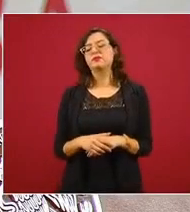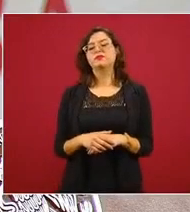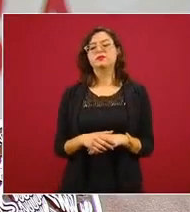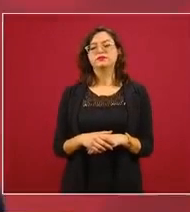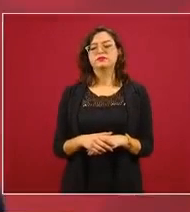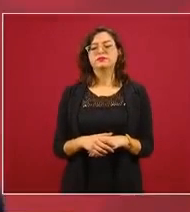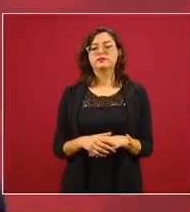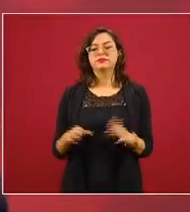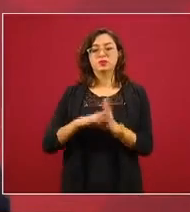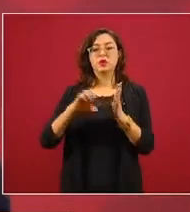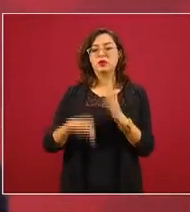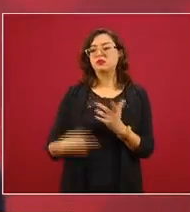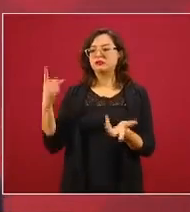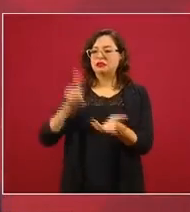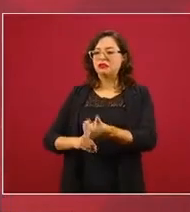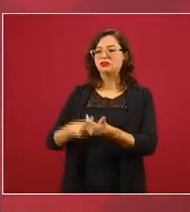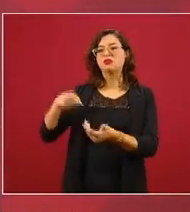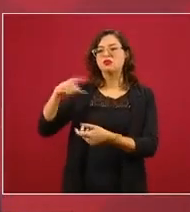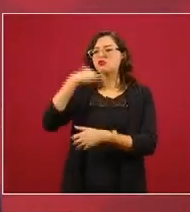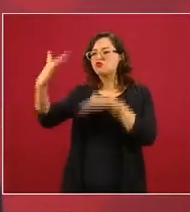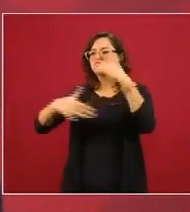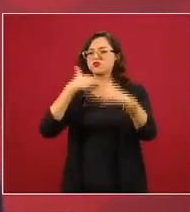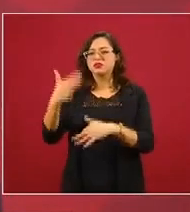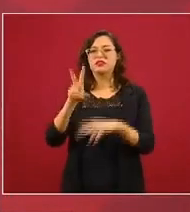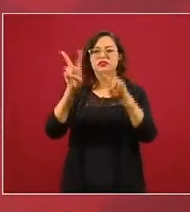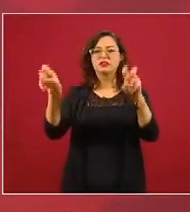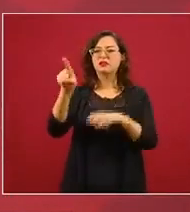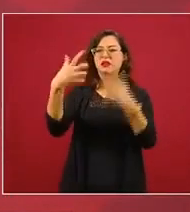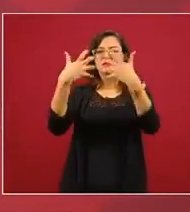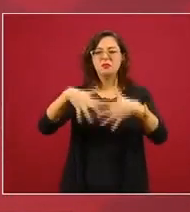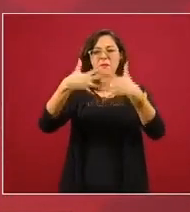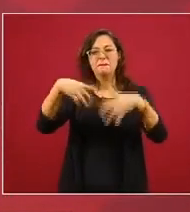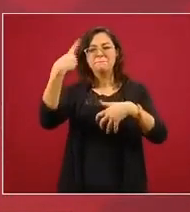planta de fertilizante que se compró